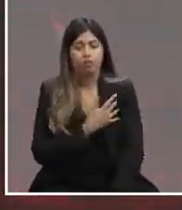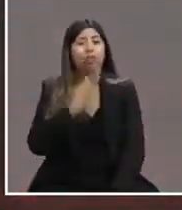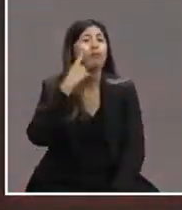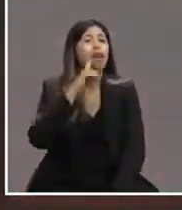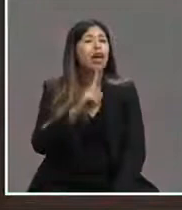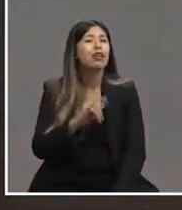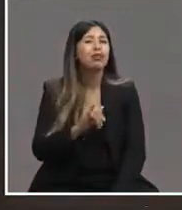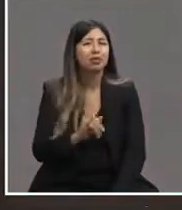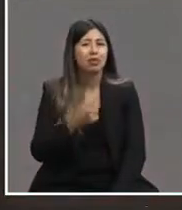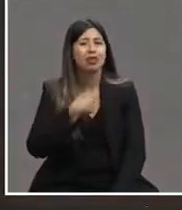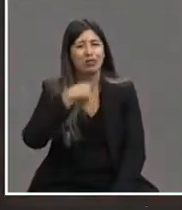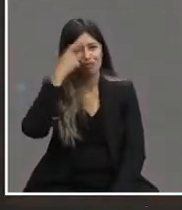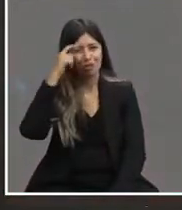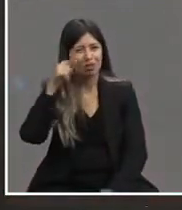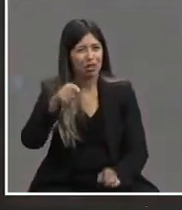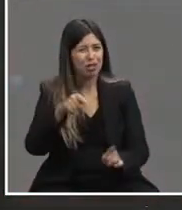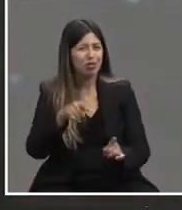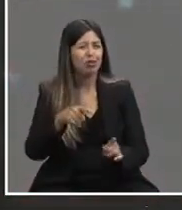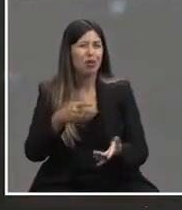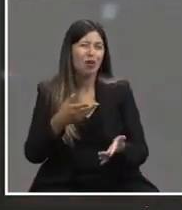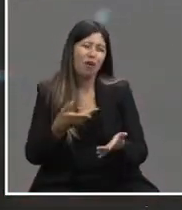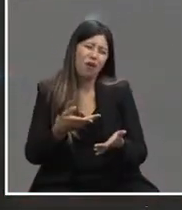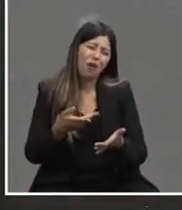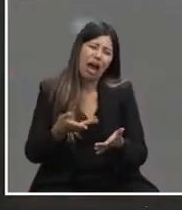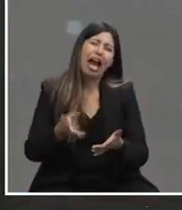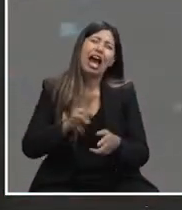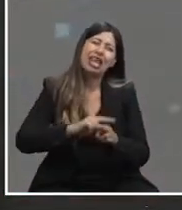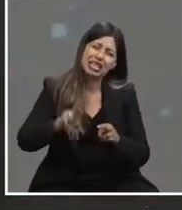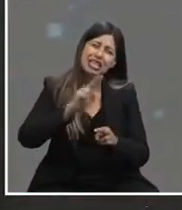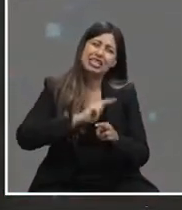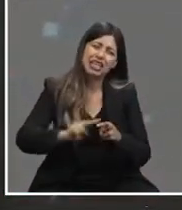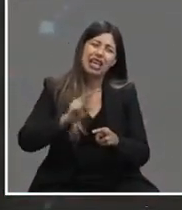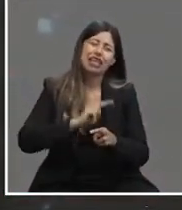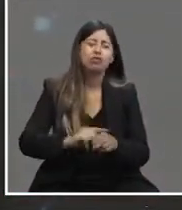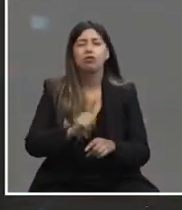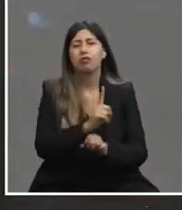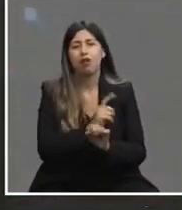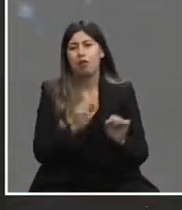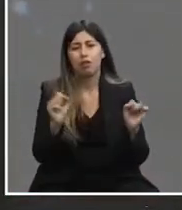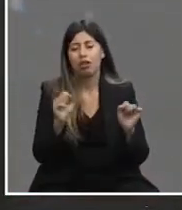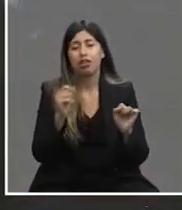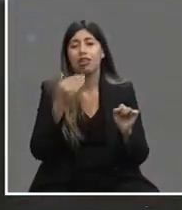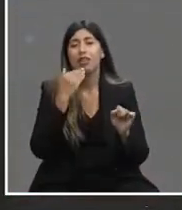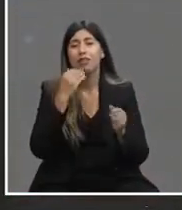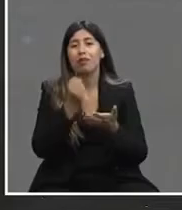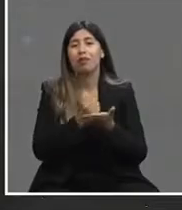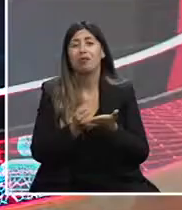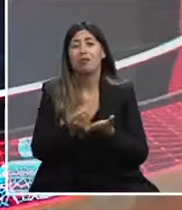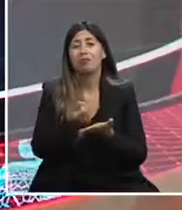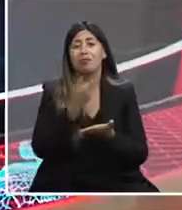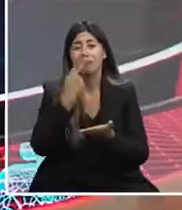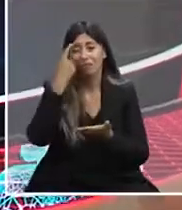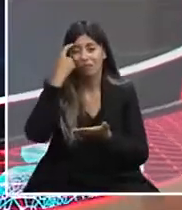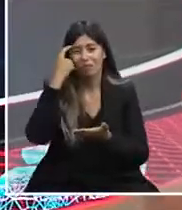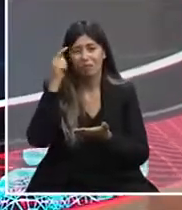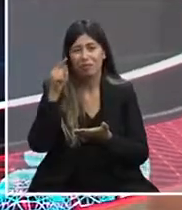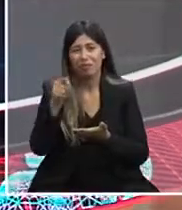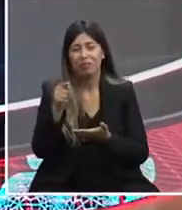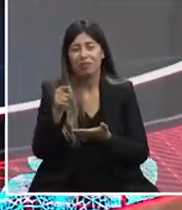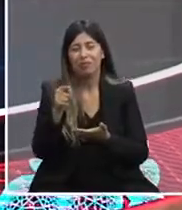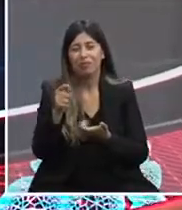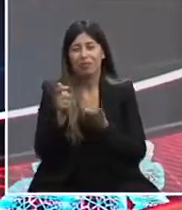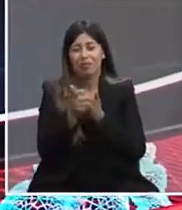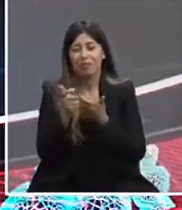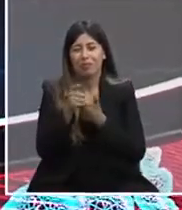que no se puede abusar de ello. Y por eso también creo que es necesaria, yendo a los famosos antídotos o remedios